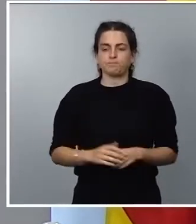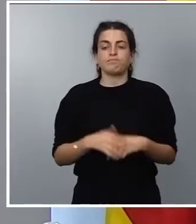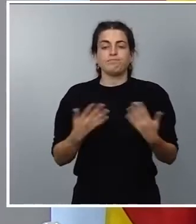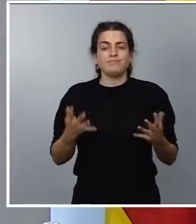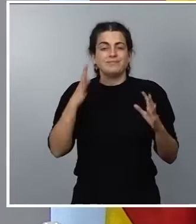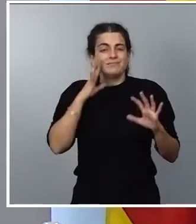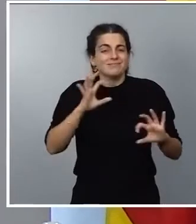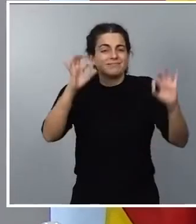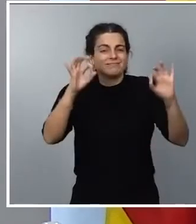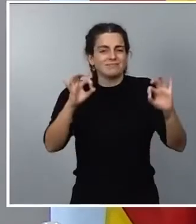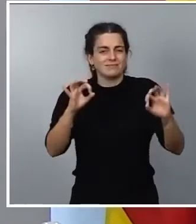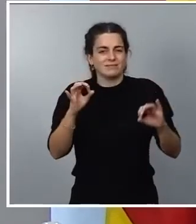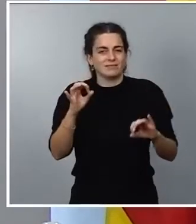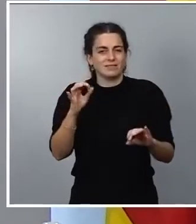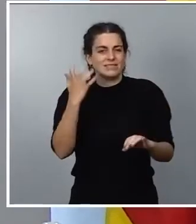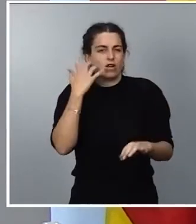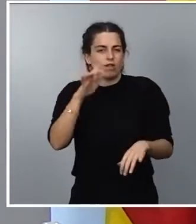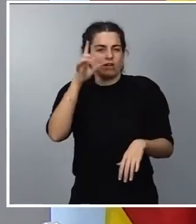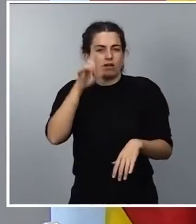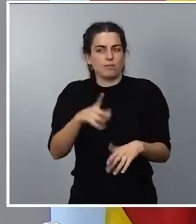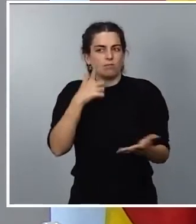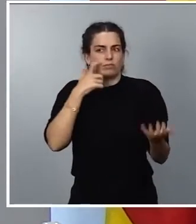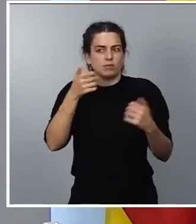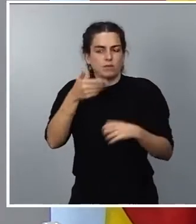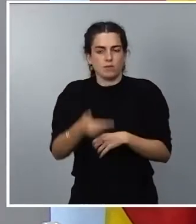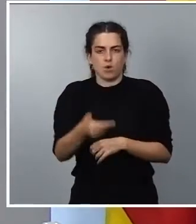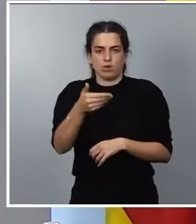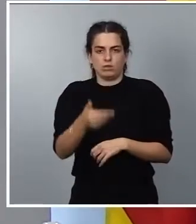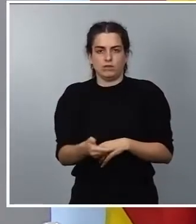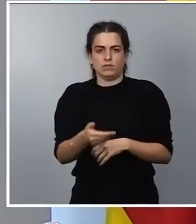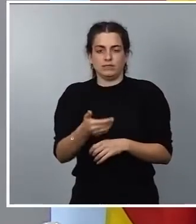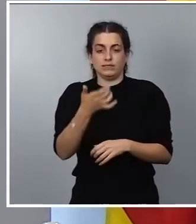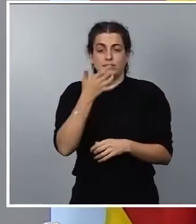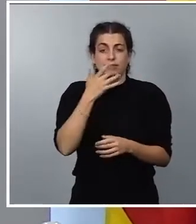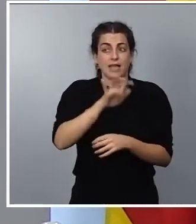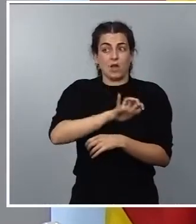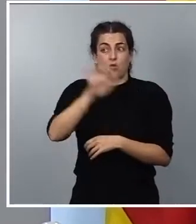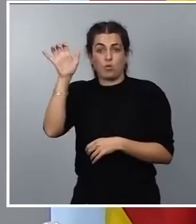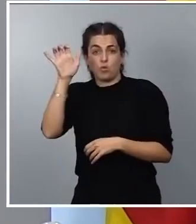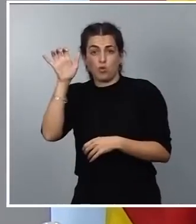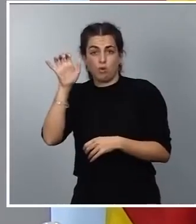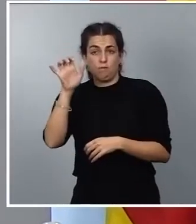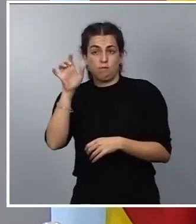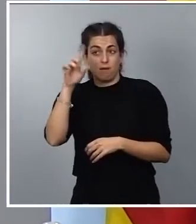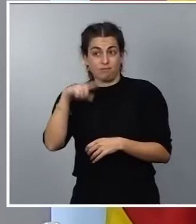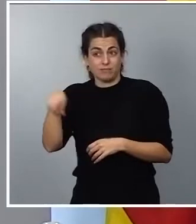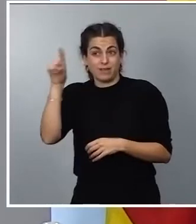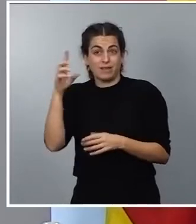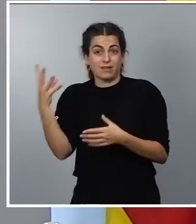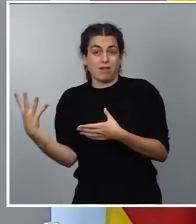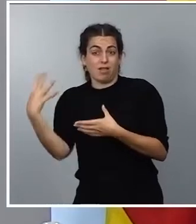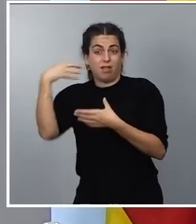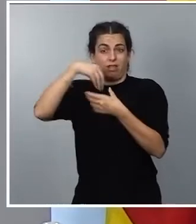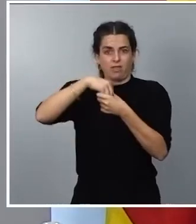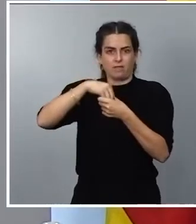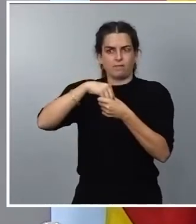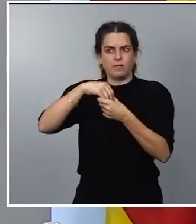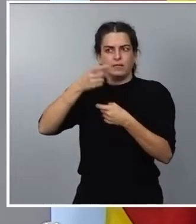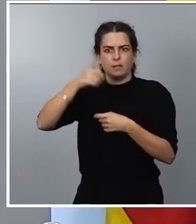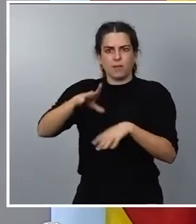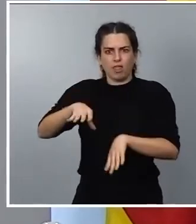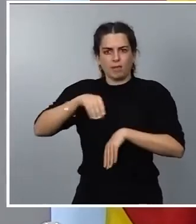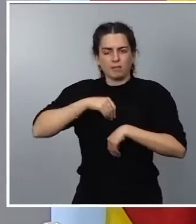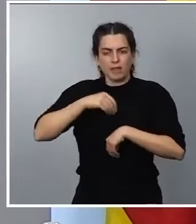moi significativo o hecho, non somente, de que a Europa haya incorporado, aceptado, entendido as